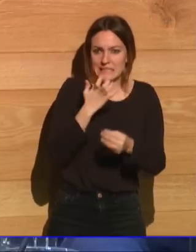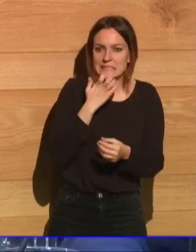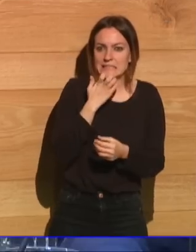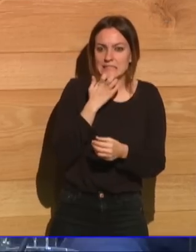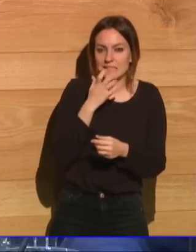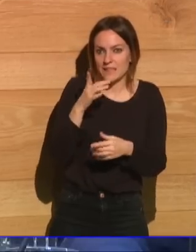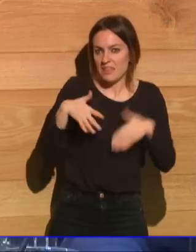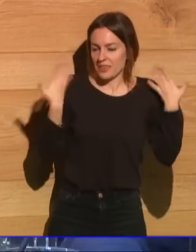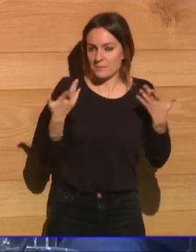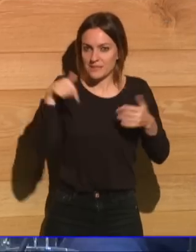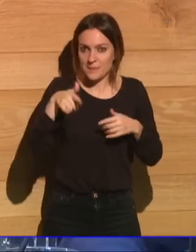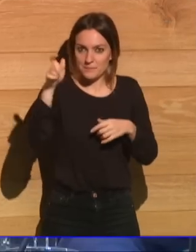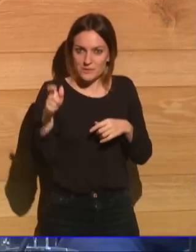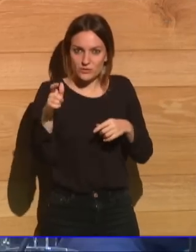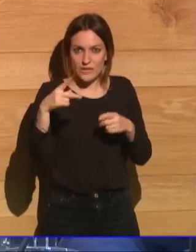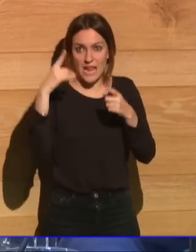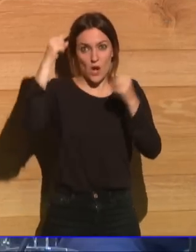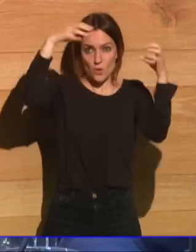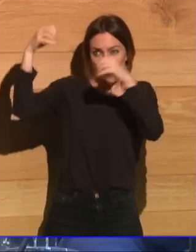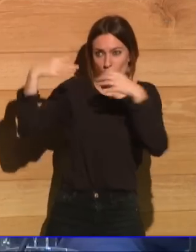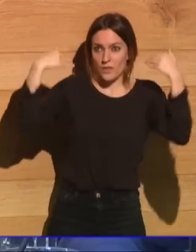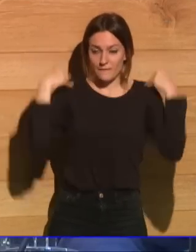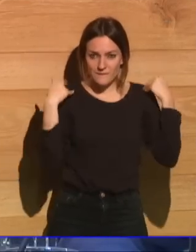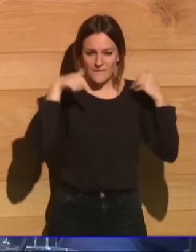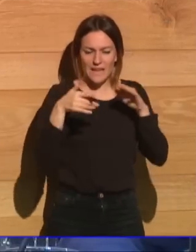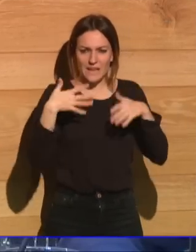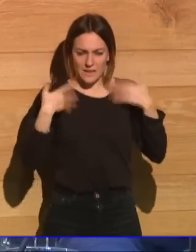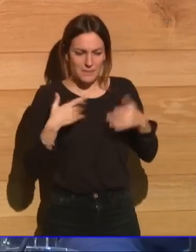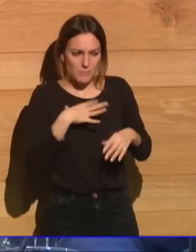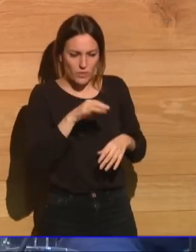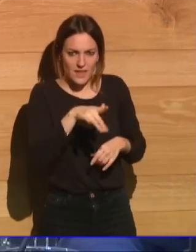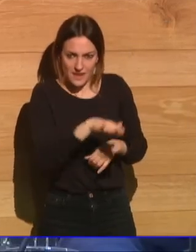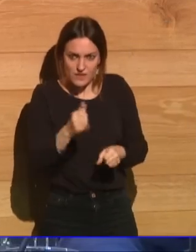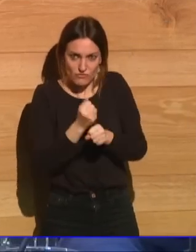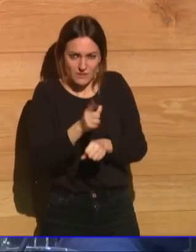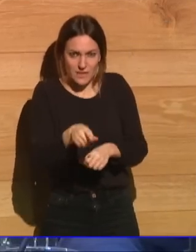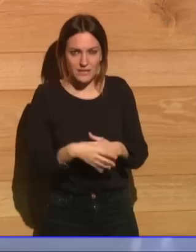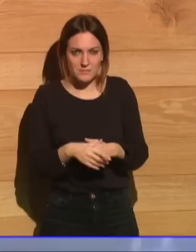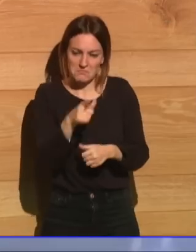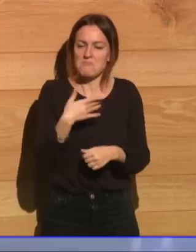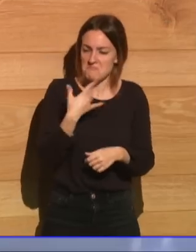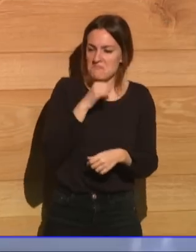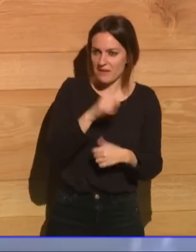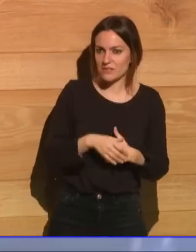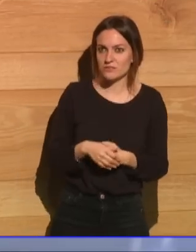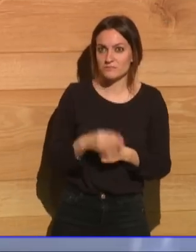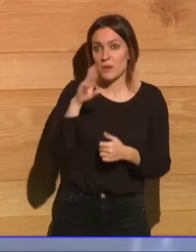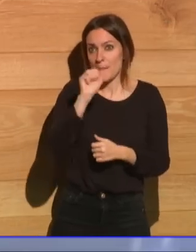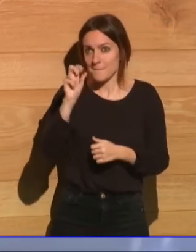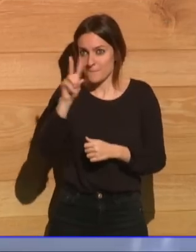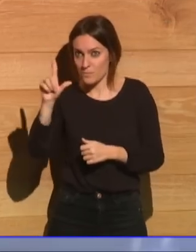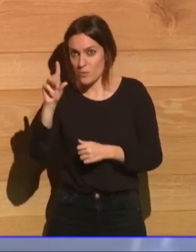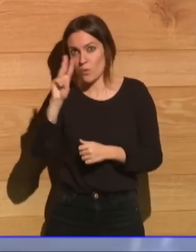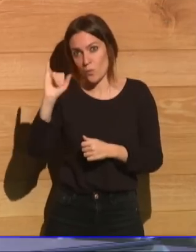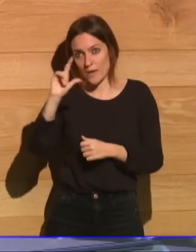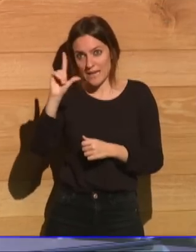el electricista también fuera un niño? Todos el niños. foquista. Sí, habría sido precioso. Hubiera pero- sido precioso, la verdad. Mira, Paul Pues no. Williams ahí sí que estaba